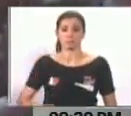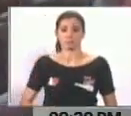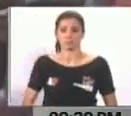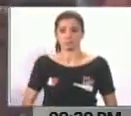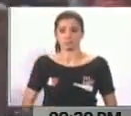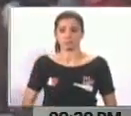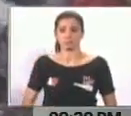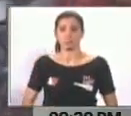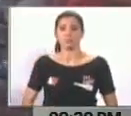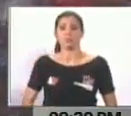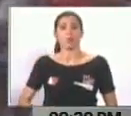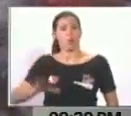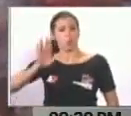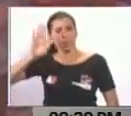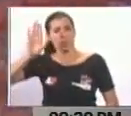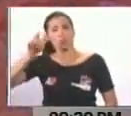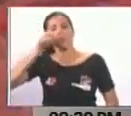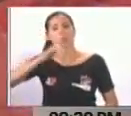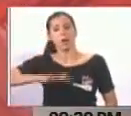Juro por mi pueblo.